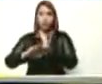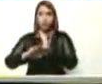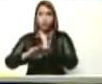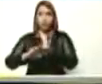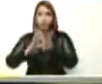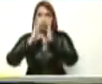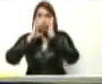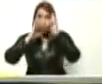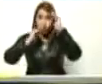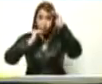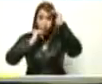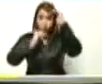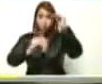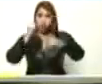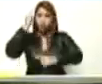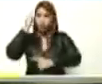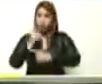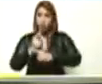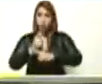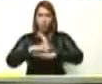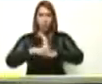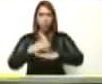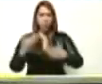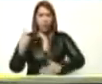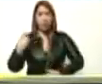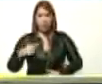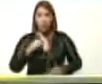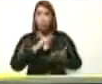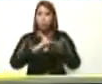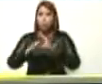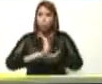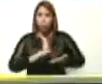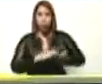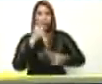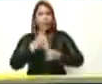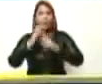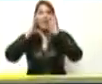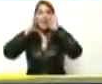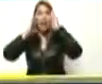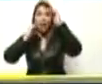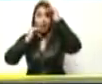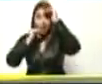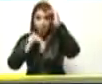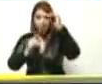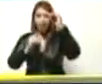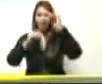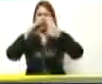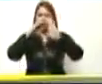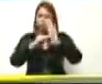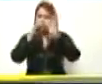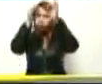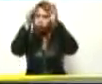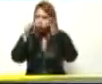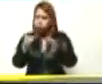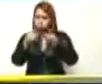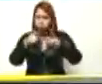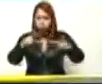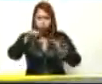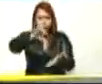atender, porque tienen solución, pero hay que atenderlo, en lo concreto, en lo local,